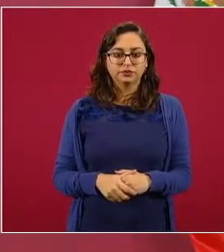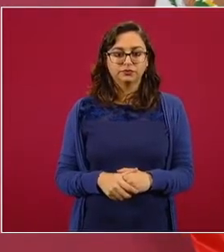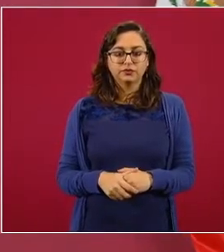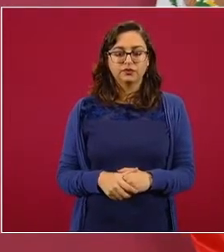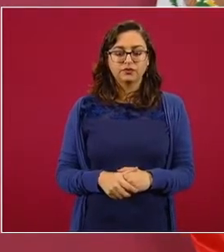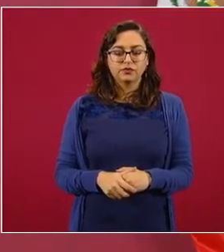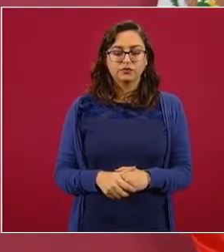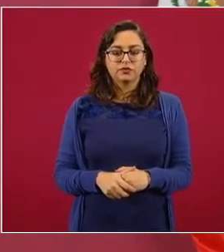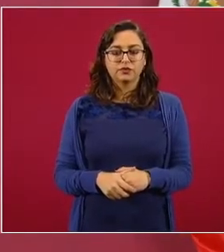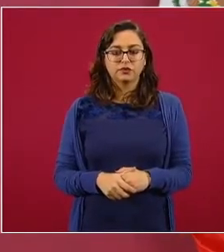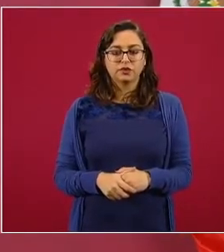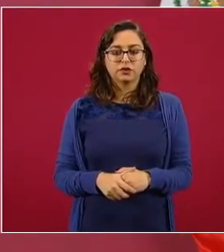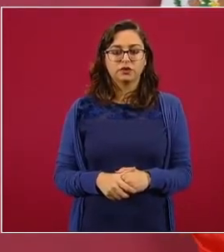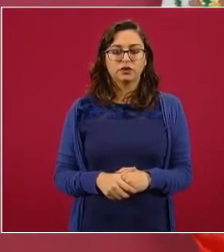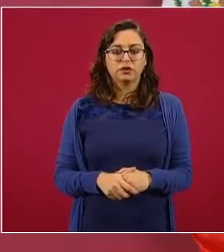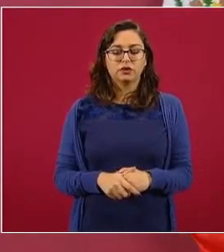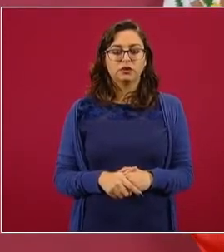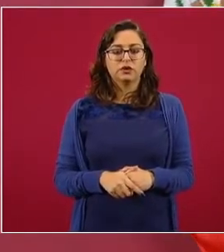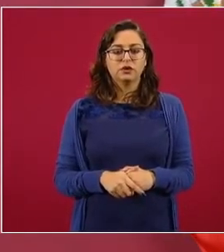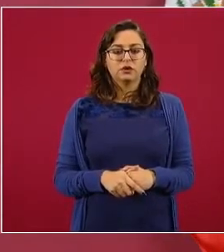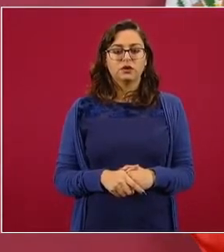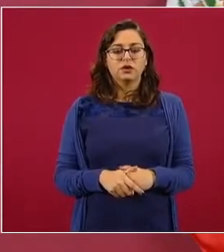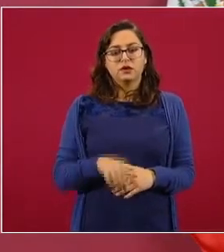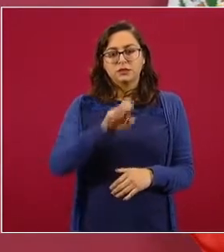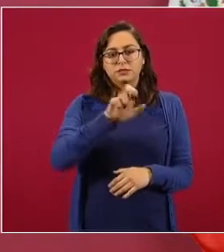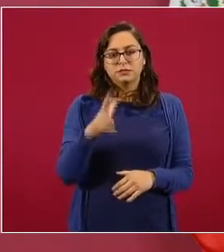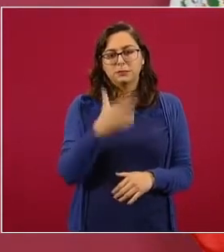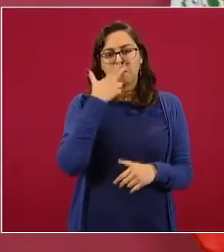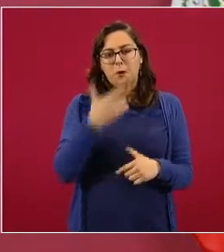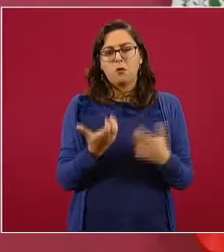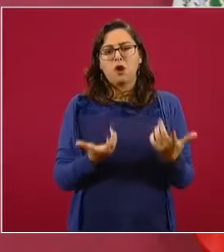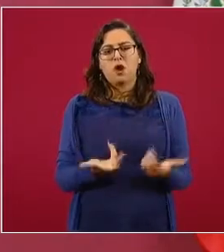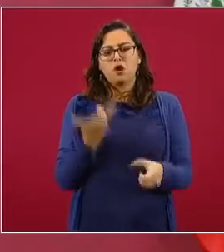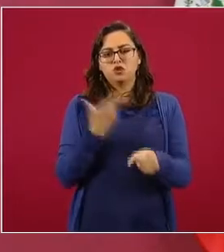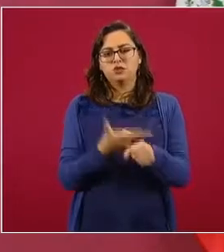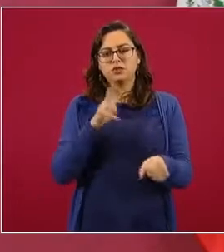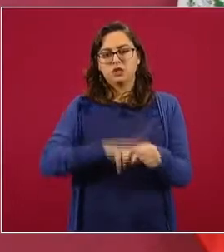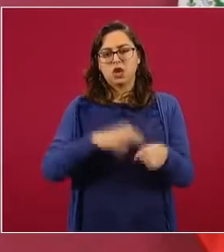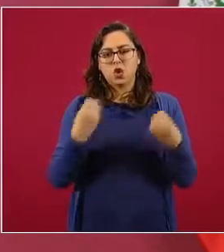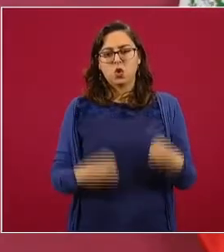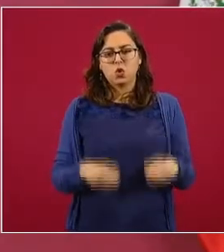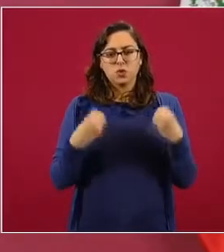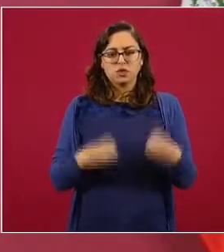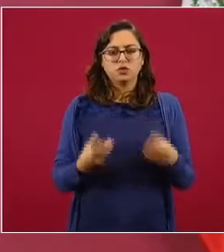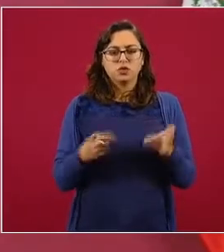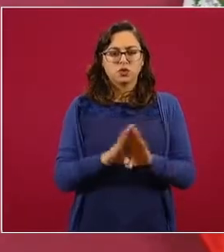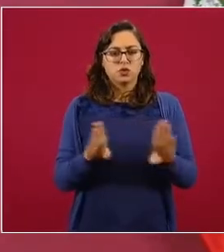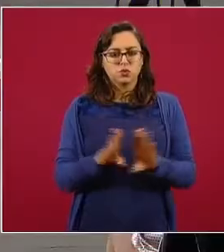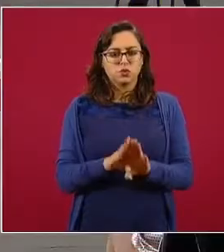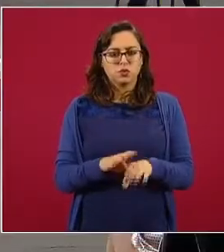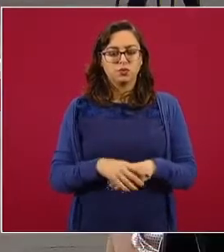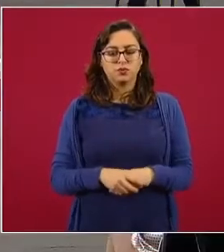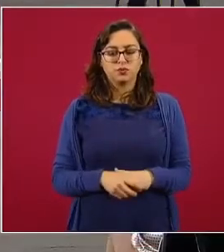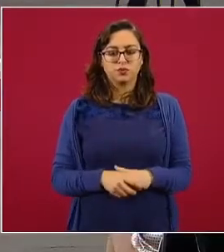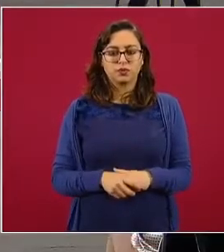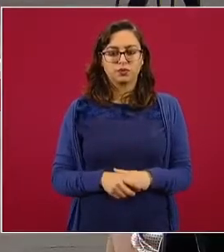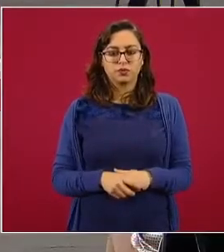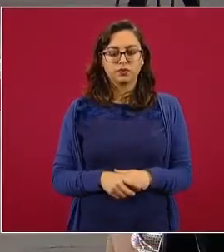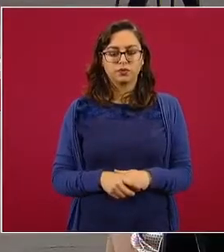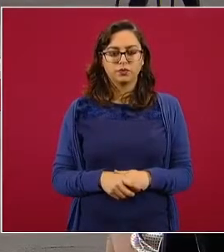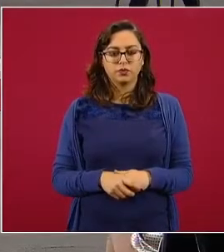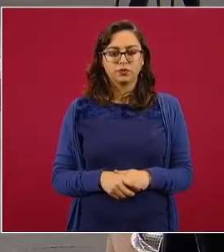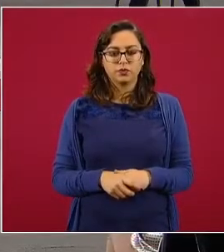la tabla sobre ocupación hospitalaria en Chihuahua. La deben de tener, ayer la vimos. Está la gráfica, es esa